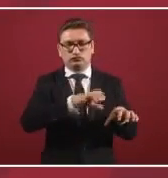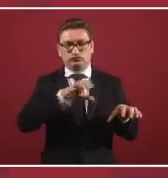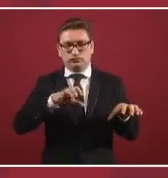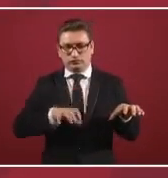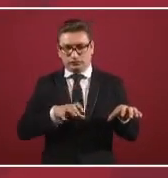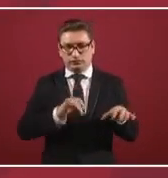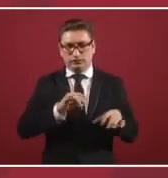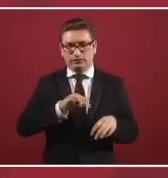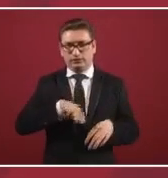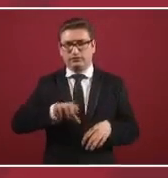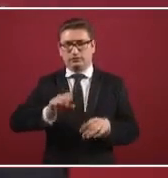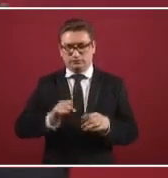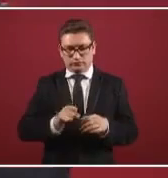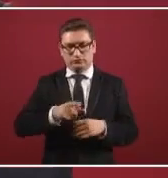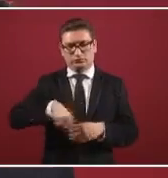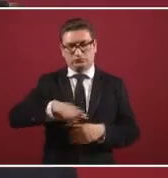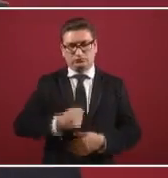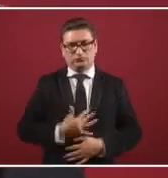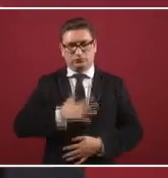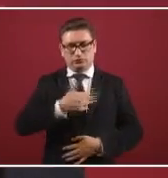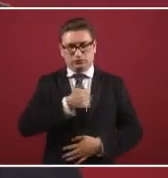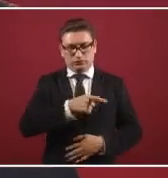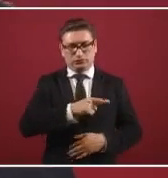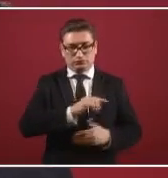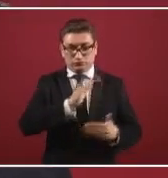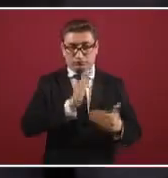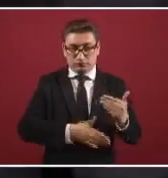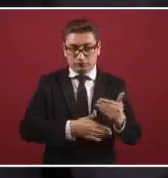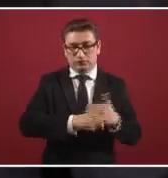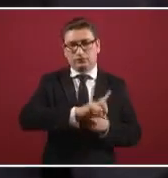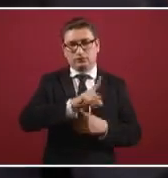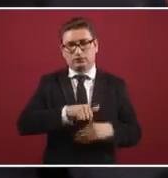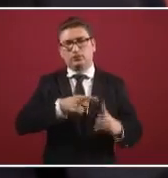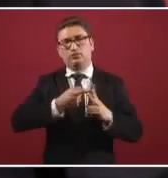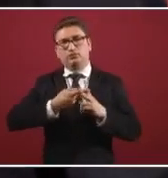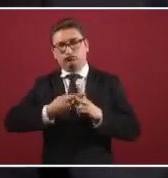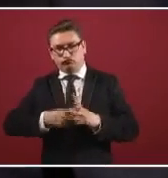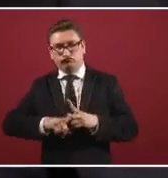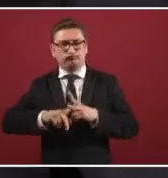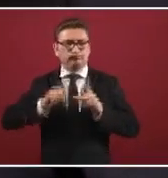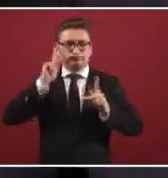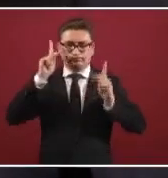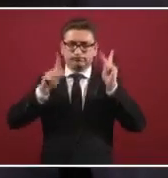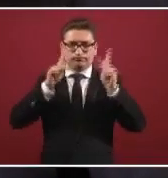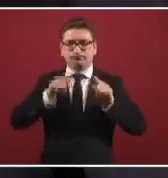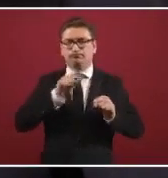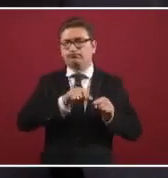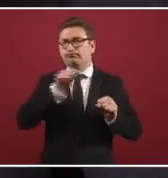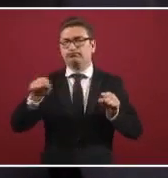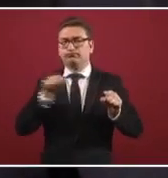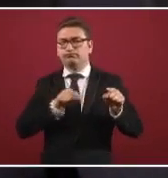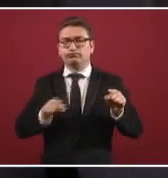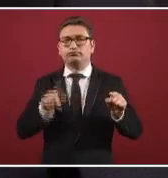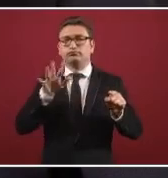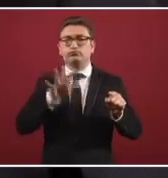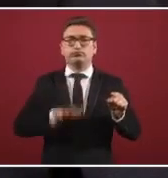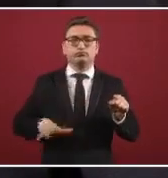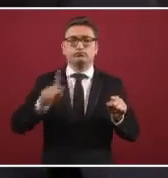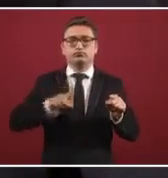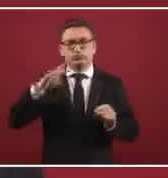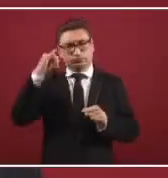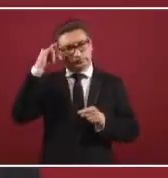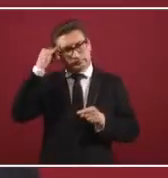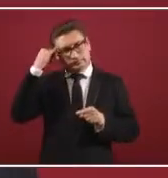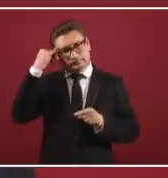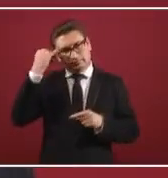del IMSS-Bienestar y comienzo un recorrido por los pueblos indígenas